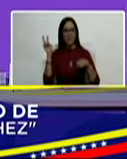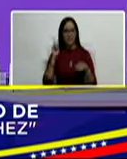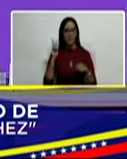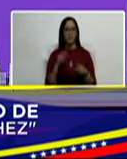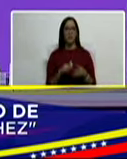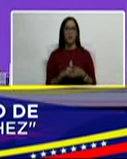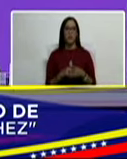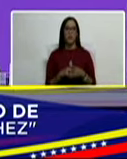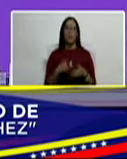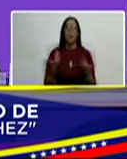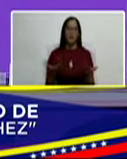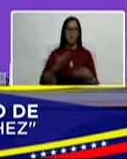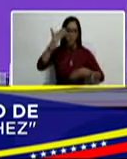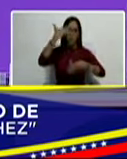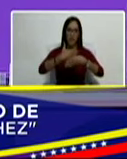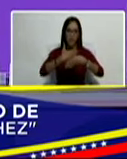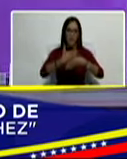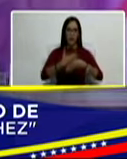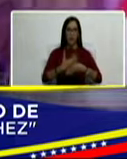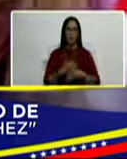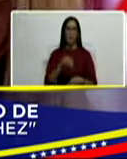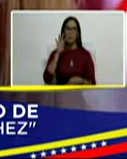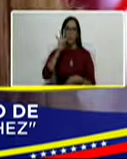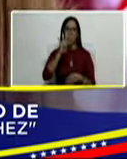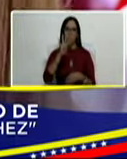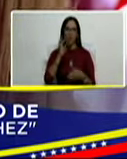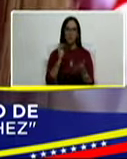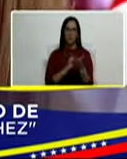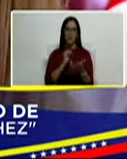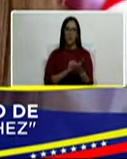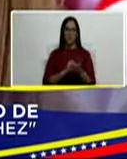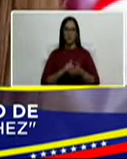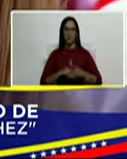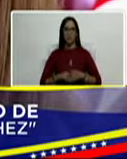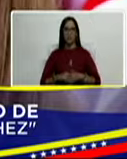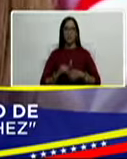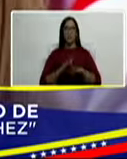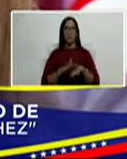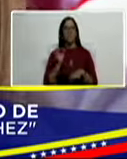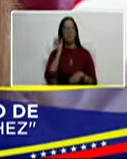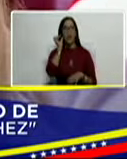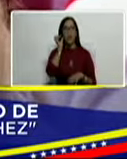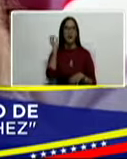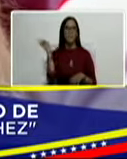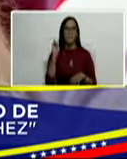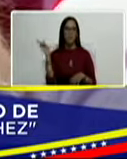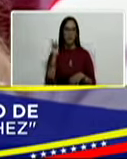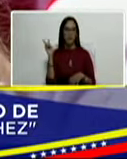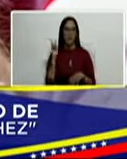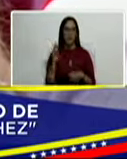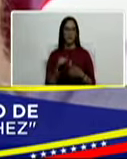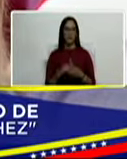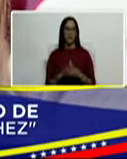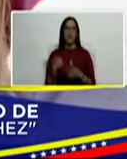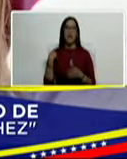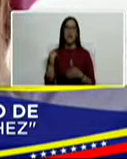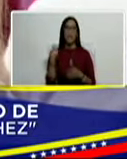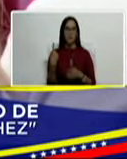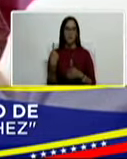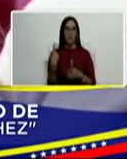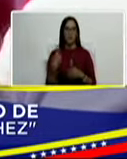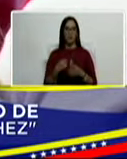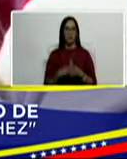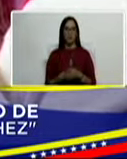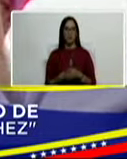nos bloquearon por los cuatro costados. Porque fue la mujer venezolana la primera